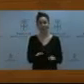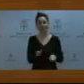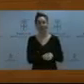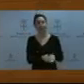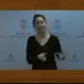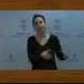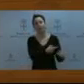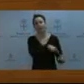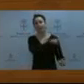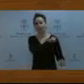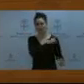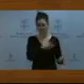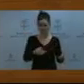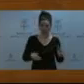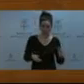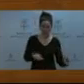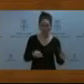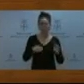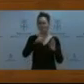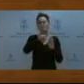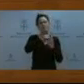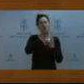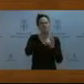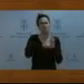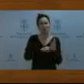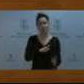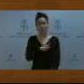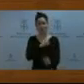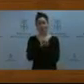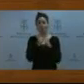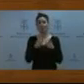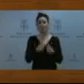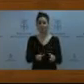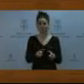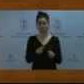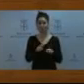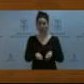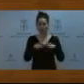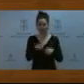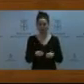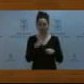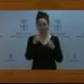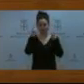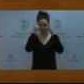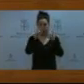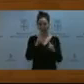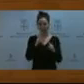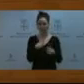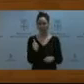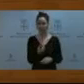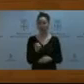las medidas que toma van en contra del sector agroganadero, que apoyamos a los sectores